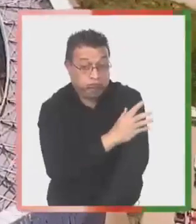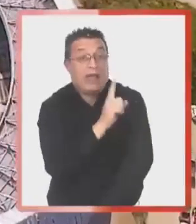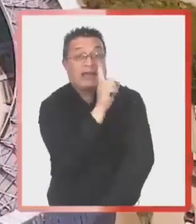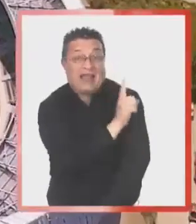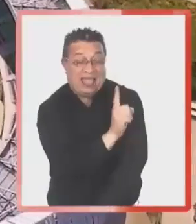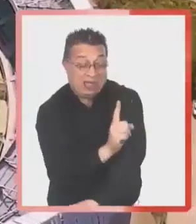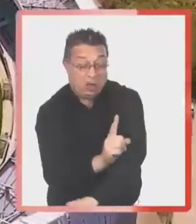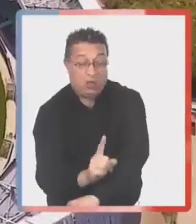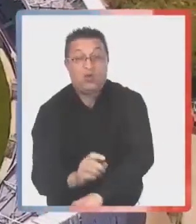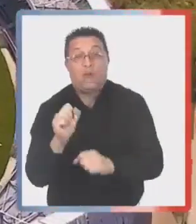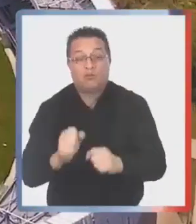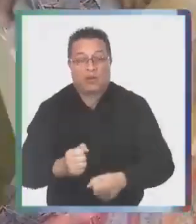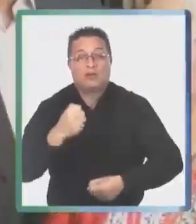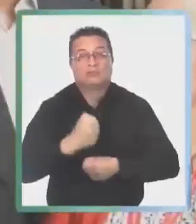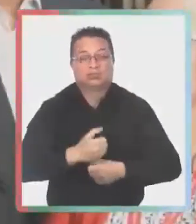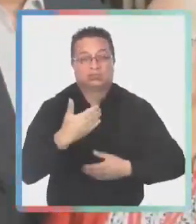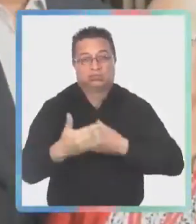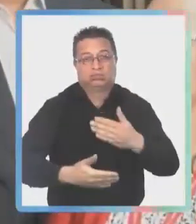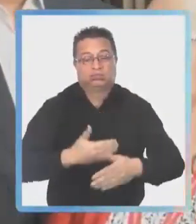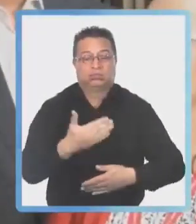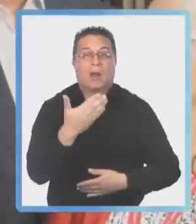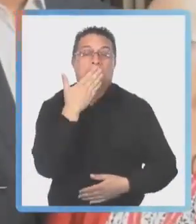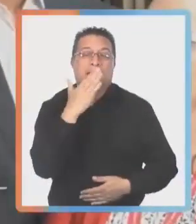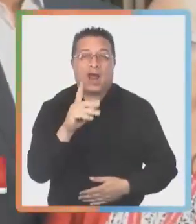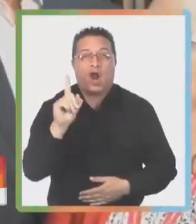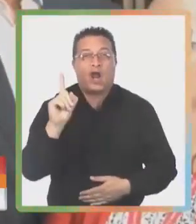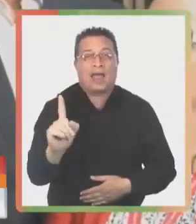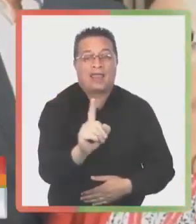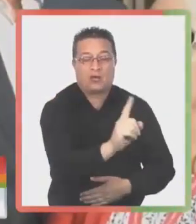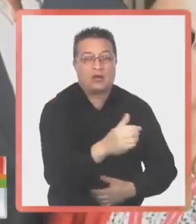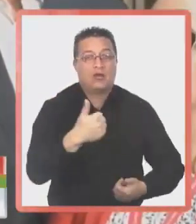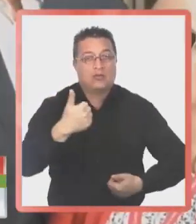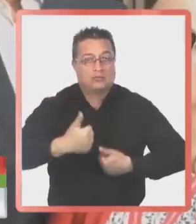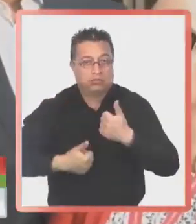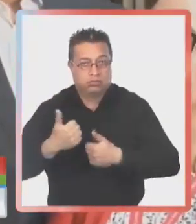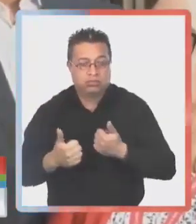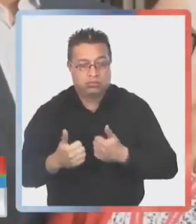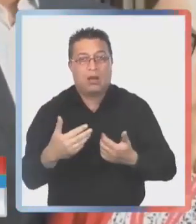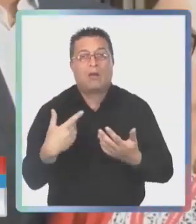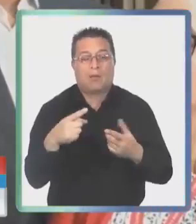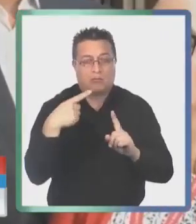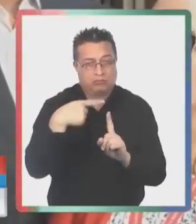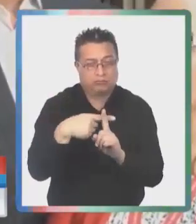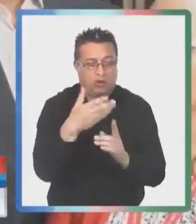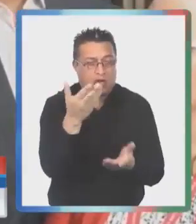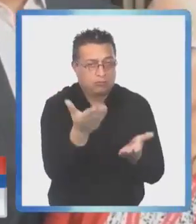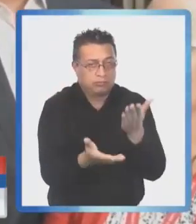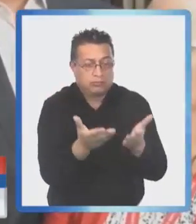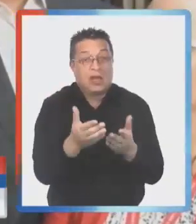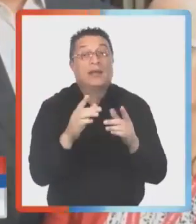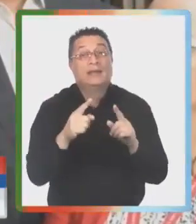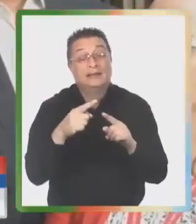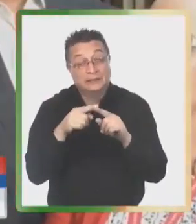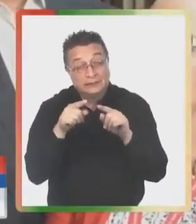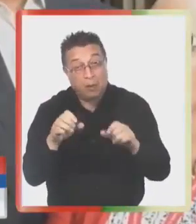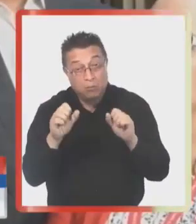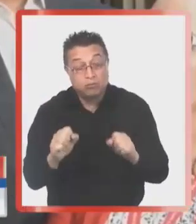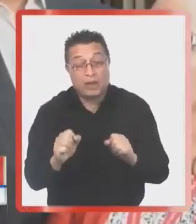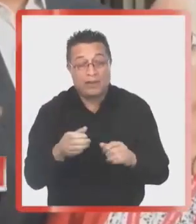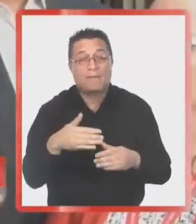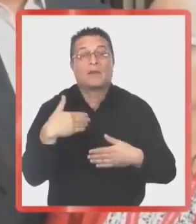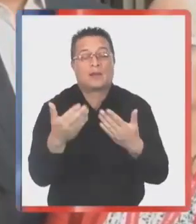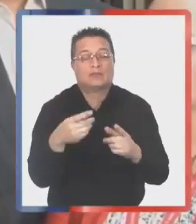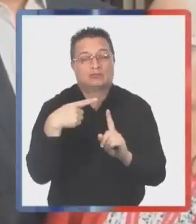región va a poder desarrollar mejor su potencial productivo, su competitividad, sus ventajas comparativas y por lo tanto